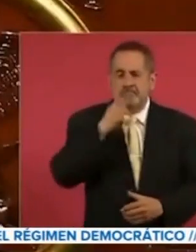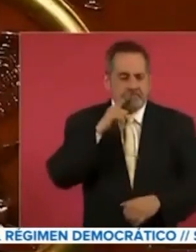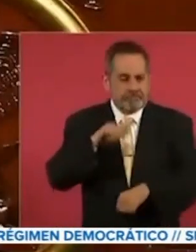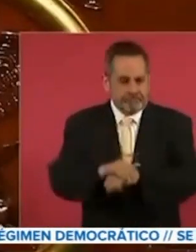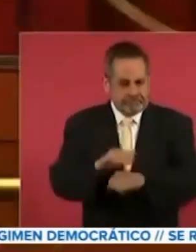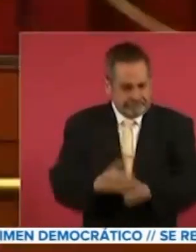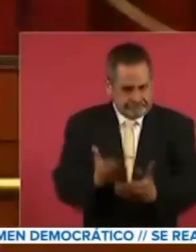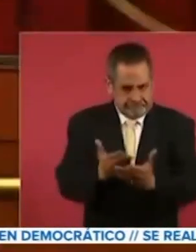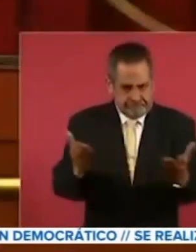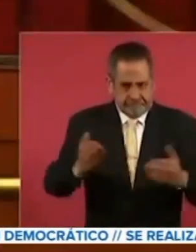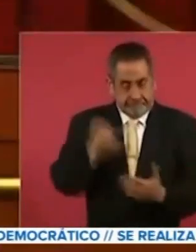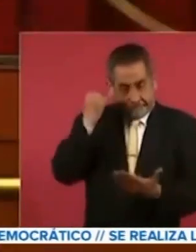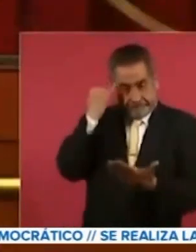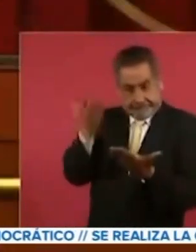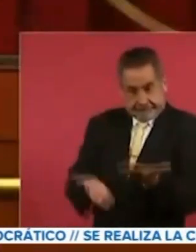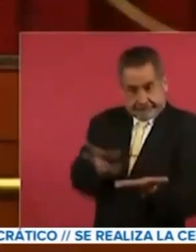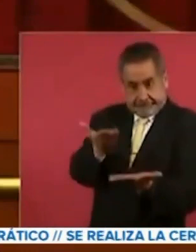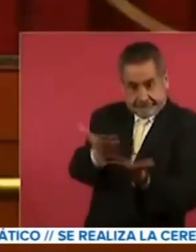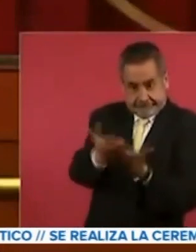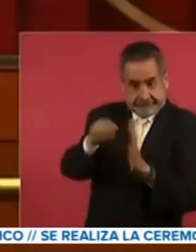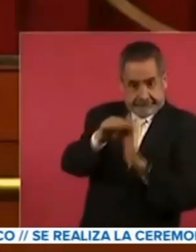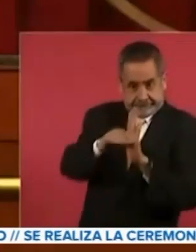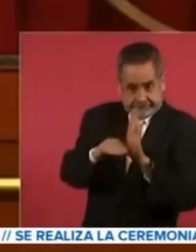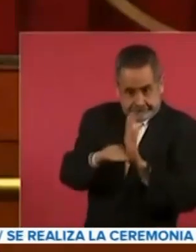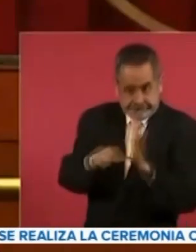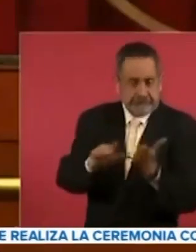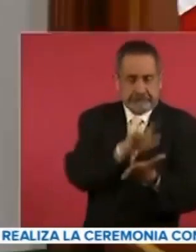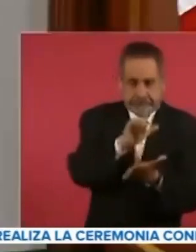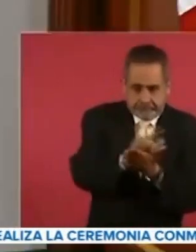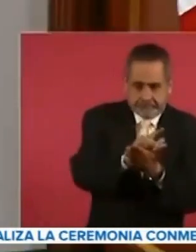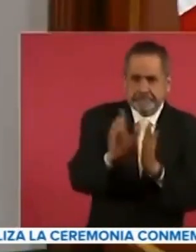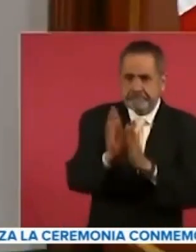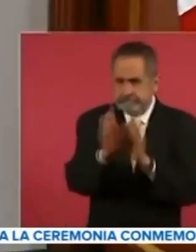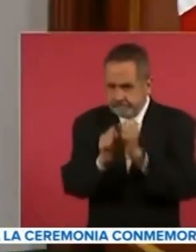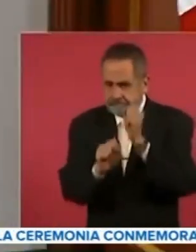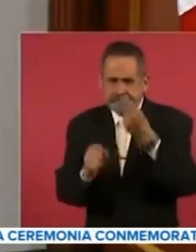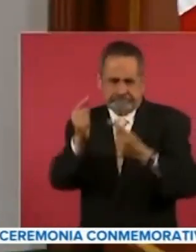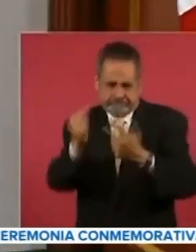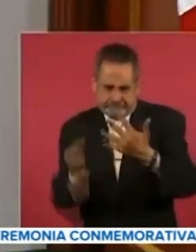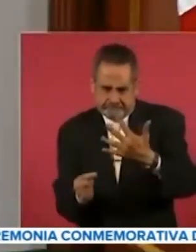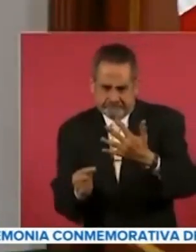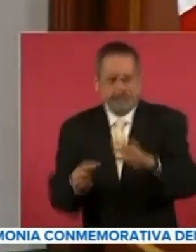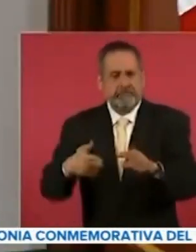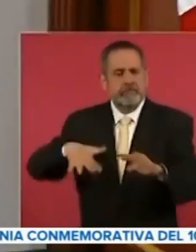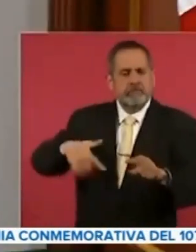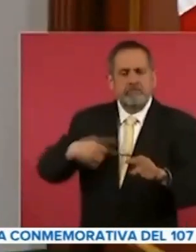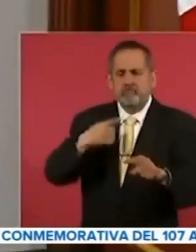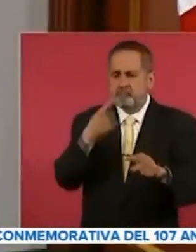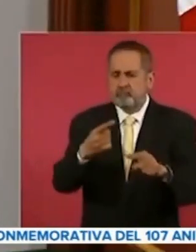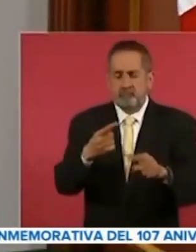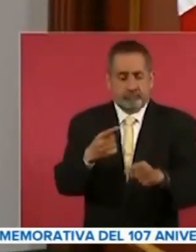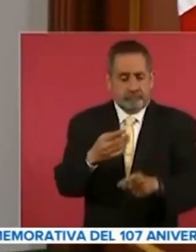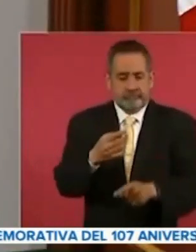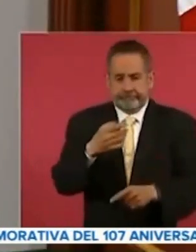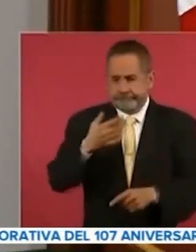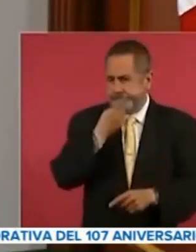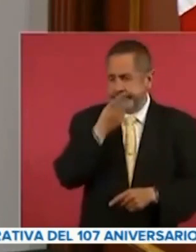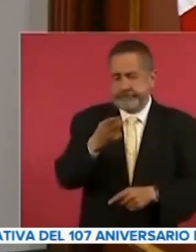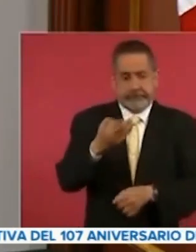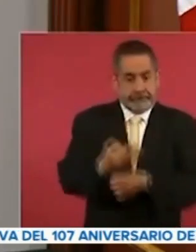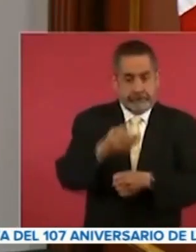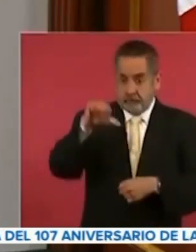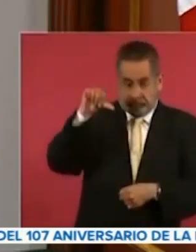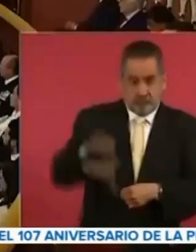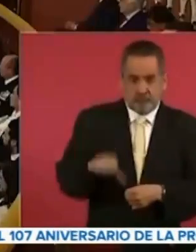Obrador presentó no 10 como había dicho Hace algunos días sino 20 iniciativas de reforma a la